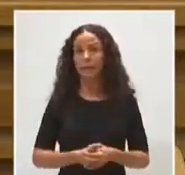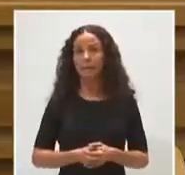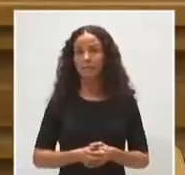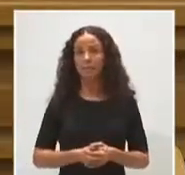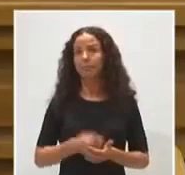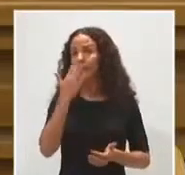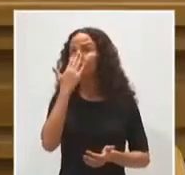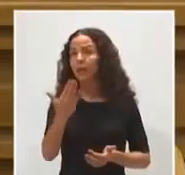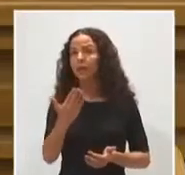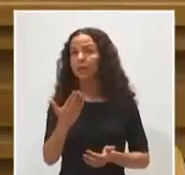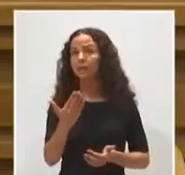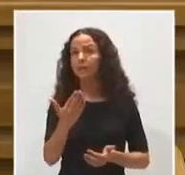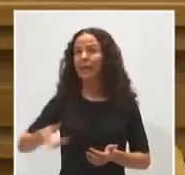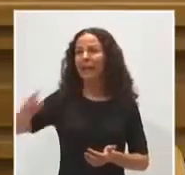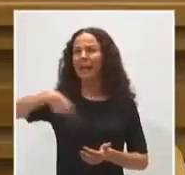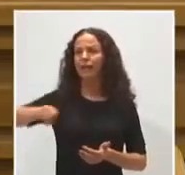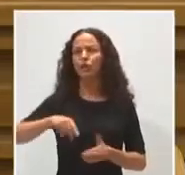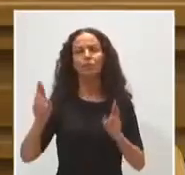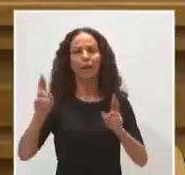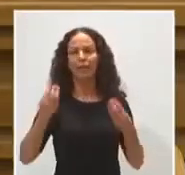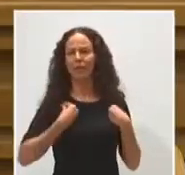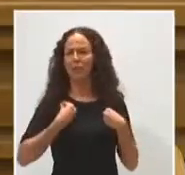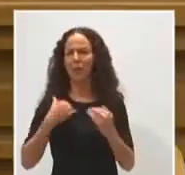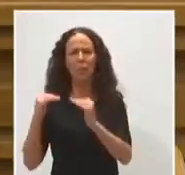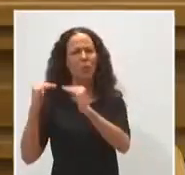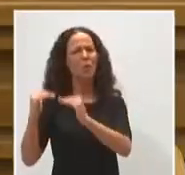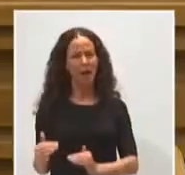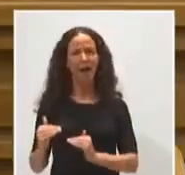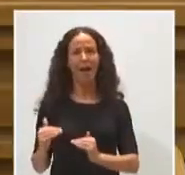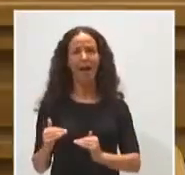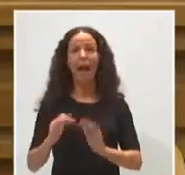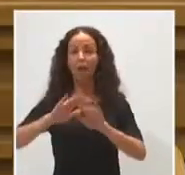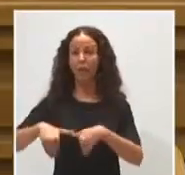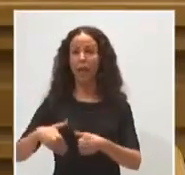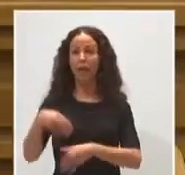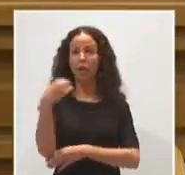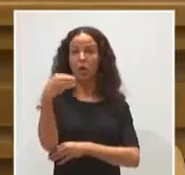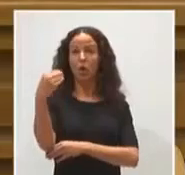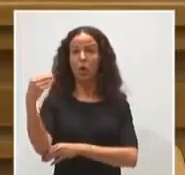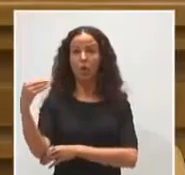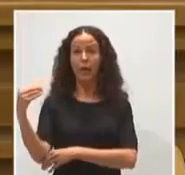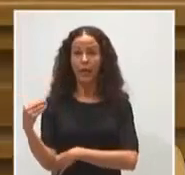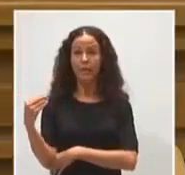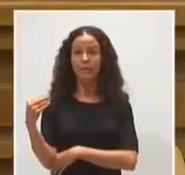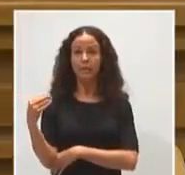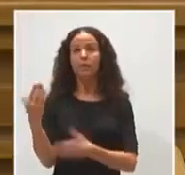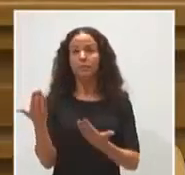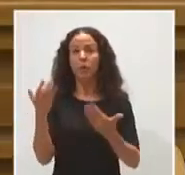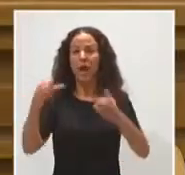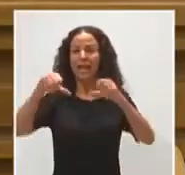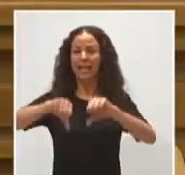en muchos casos con una esperanza de vida muy baja son poblaciones jóvenes que han sobrellevado la crisis de una manera distinta pero